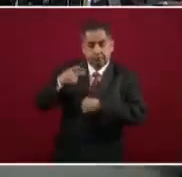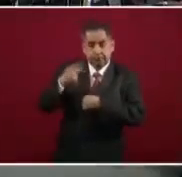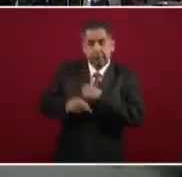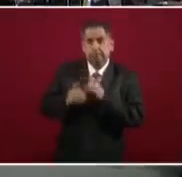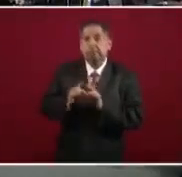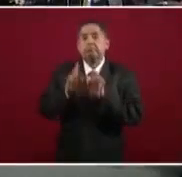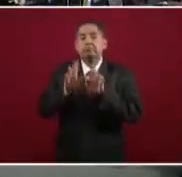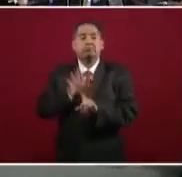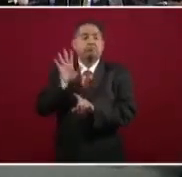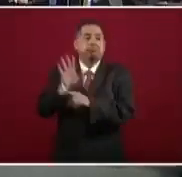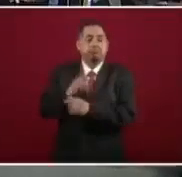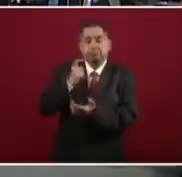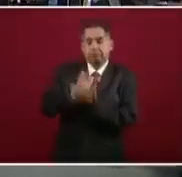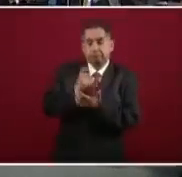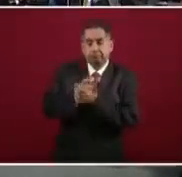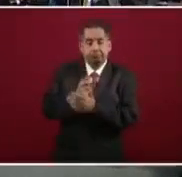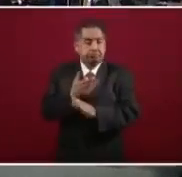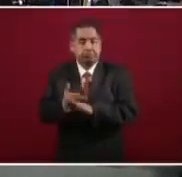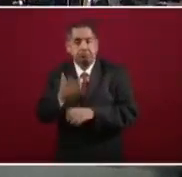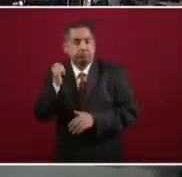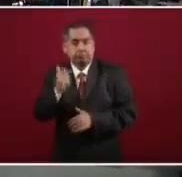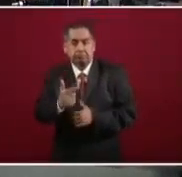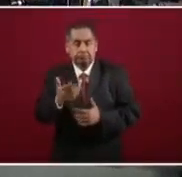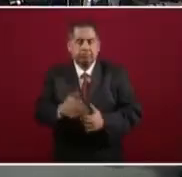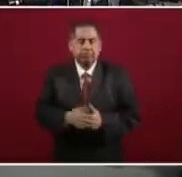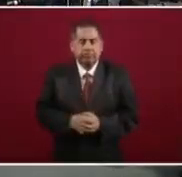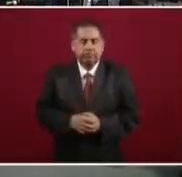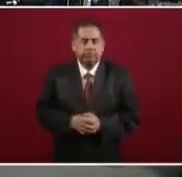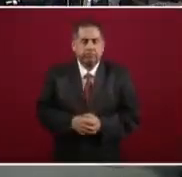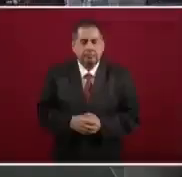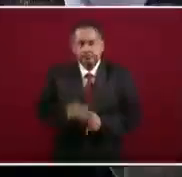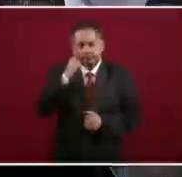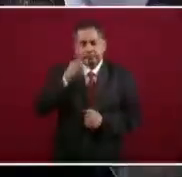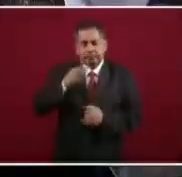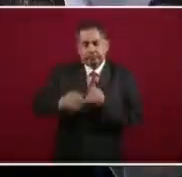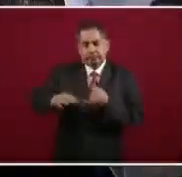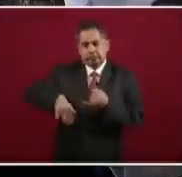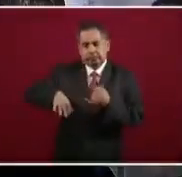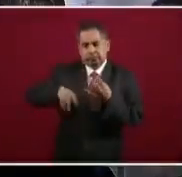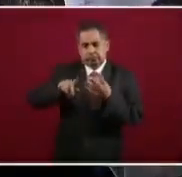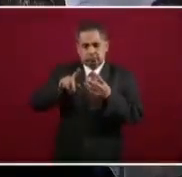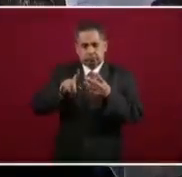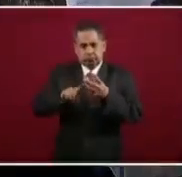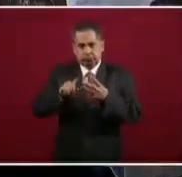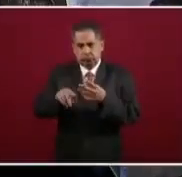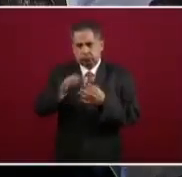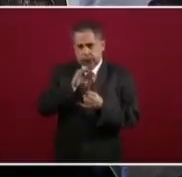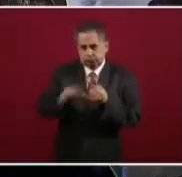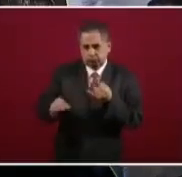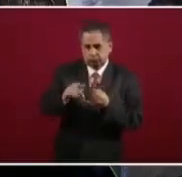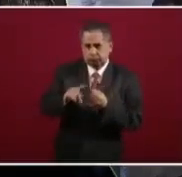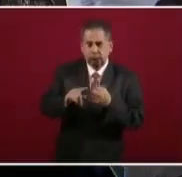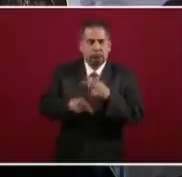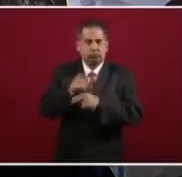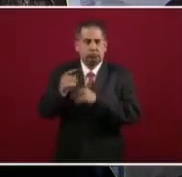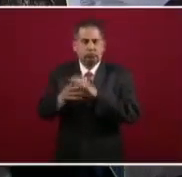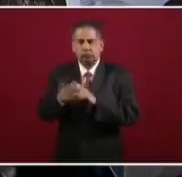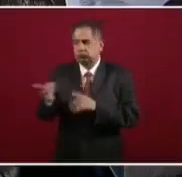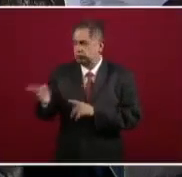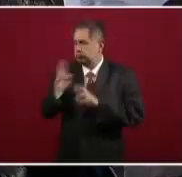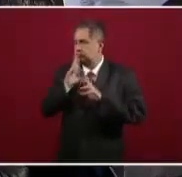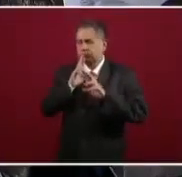esas respecto al tema de acerca de esto último contestó yo y luego si